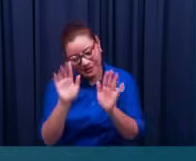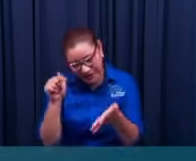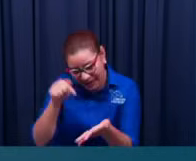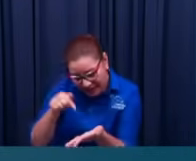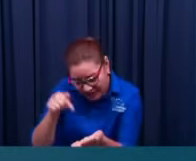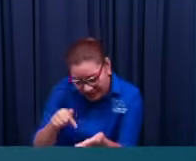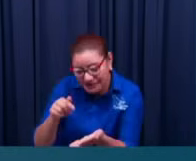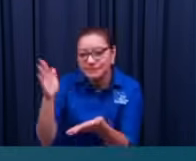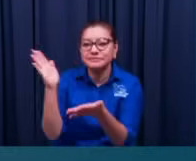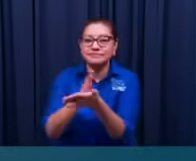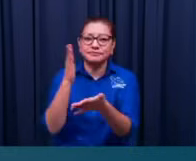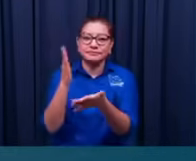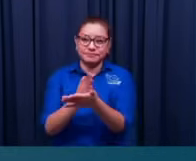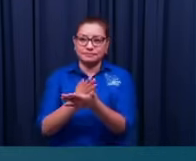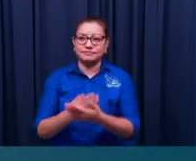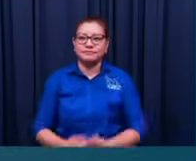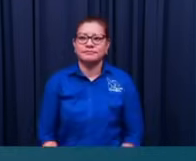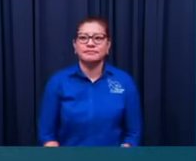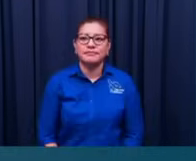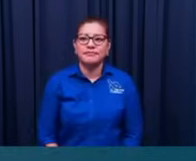Ahorita se lo voy a leer, espéreme un rato.